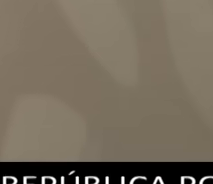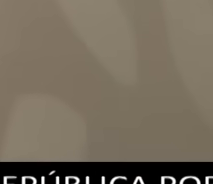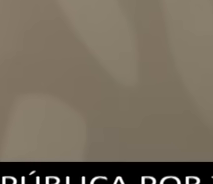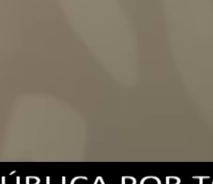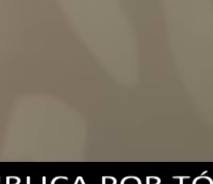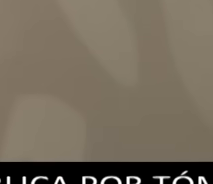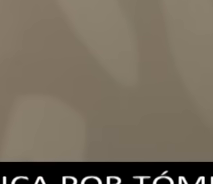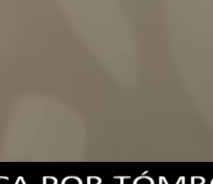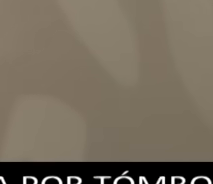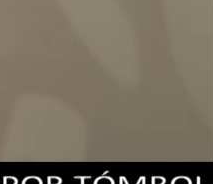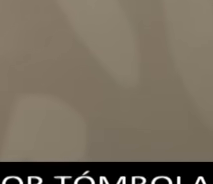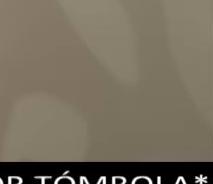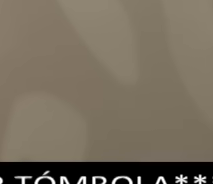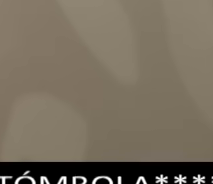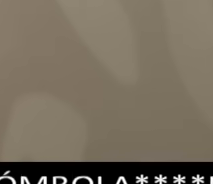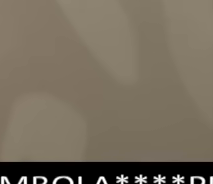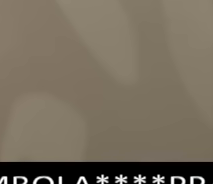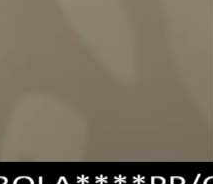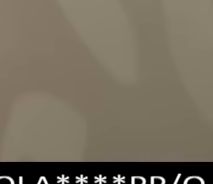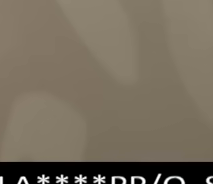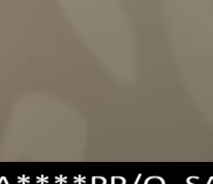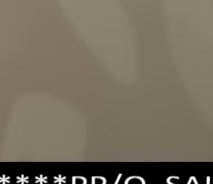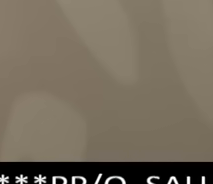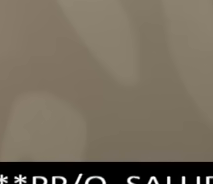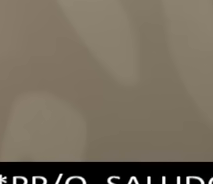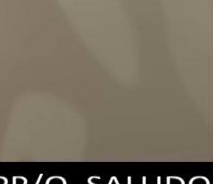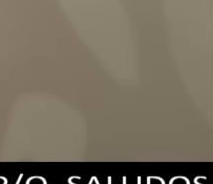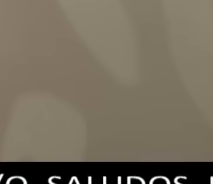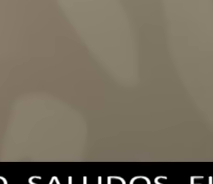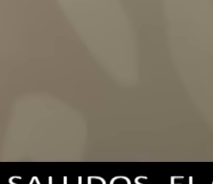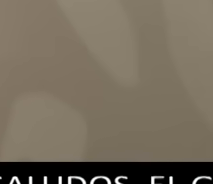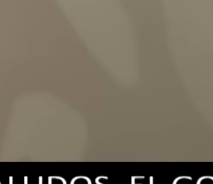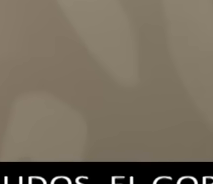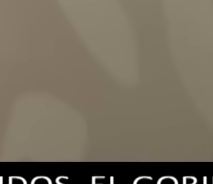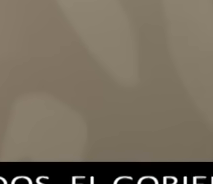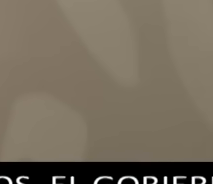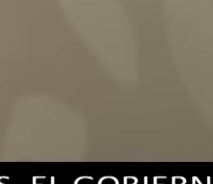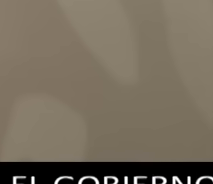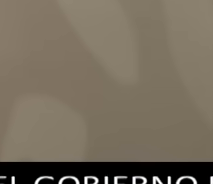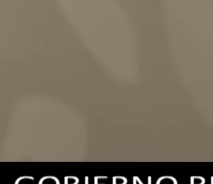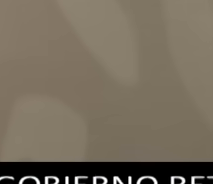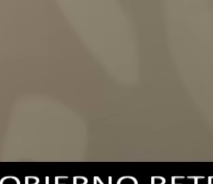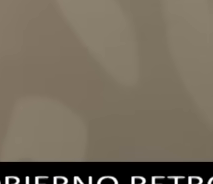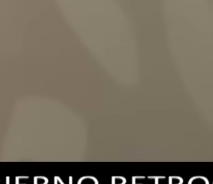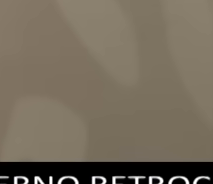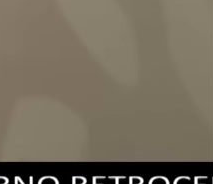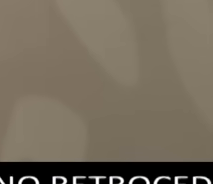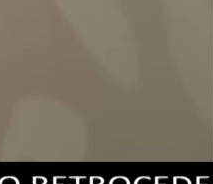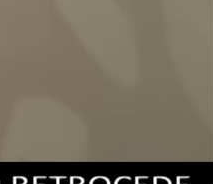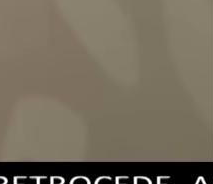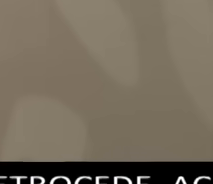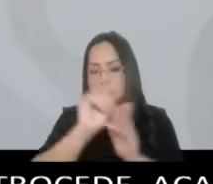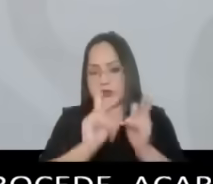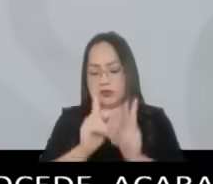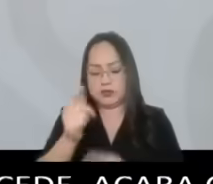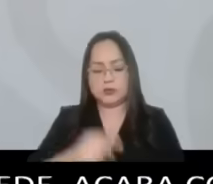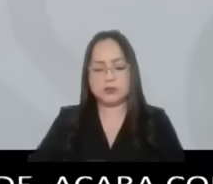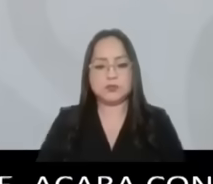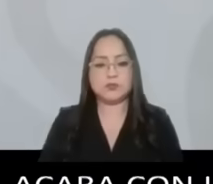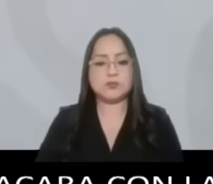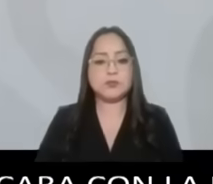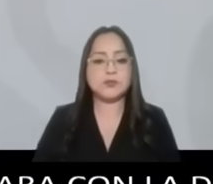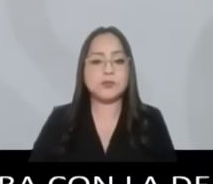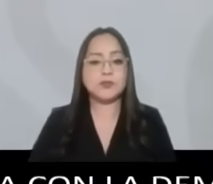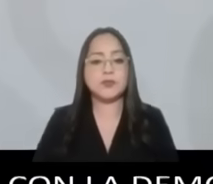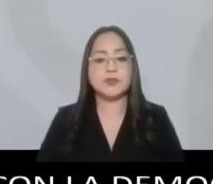Sí, eso es una total mentira y falsedad. No tiene absolutamente ninguna probabilidad real de demostrar,